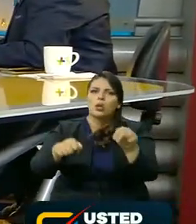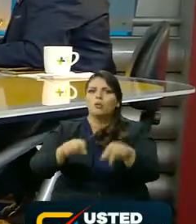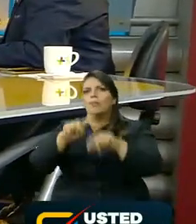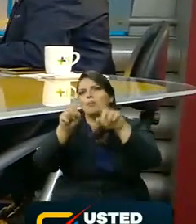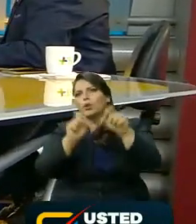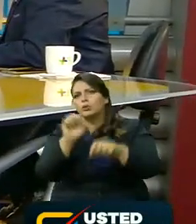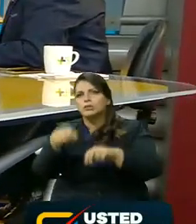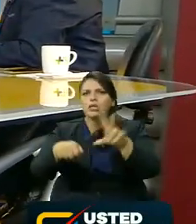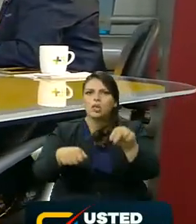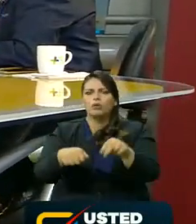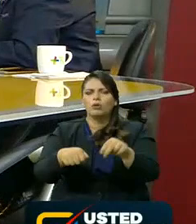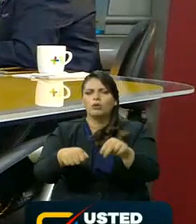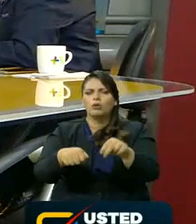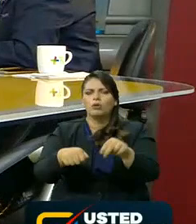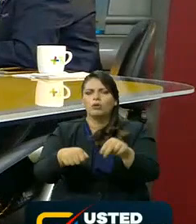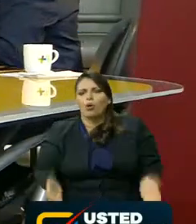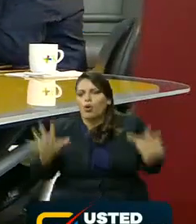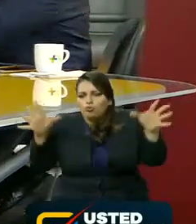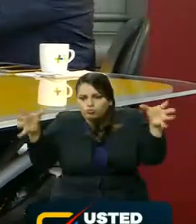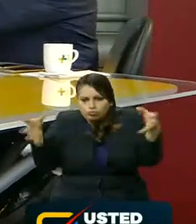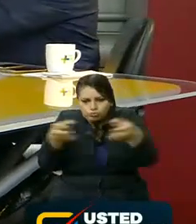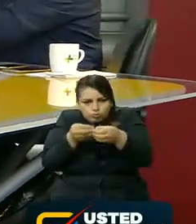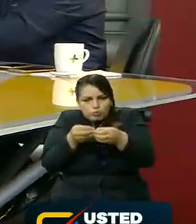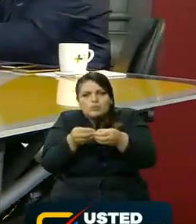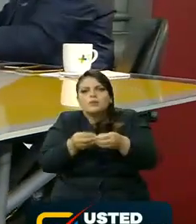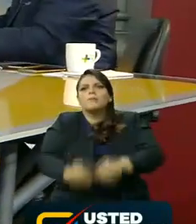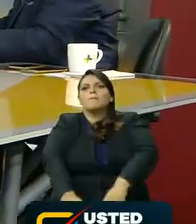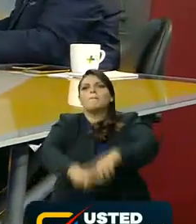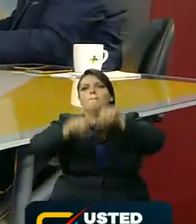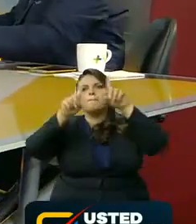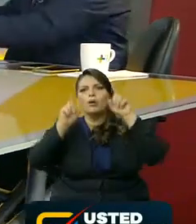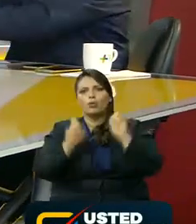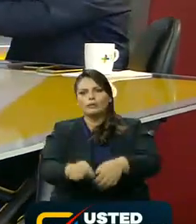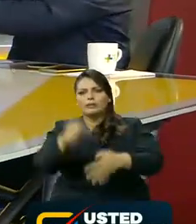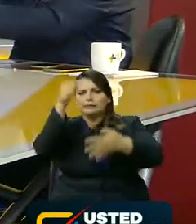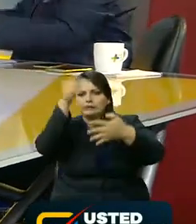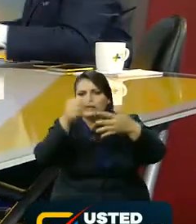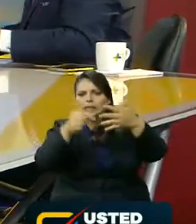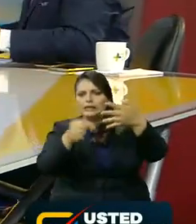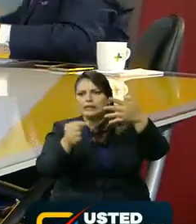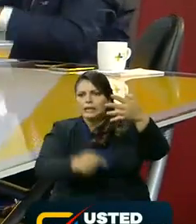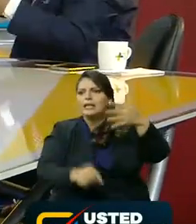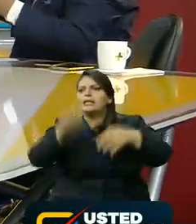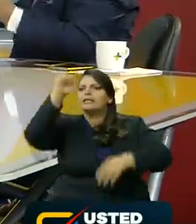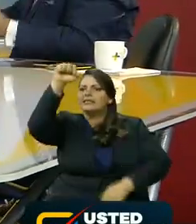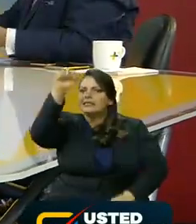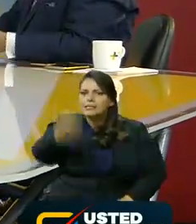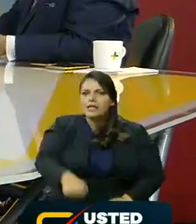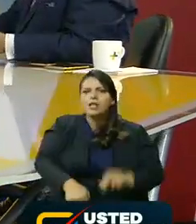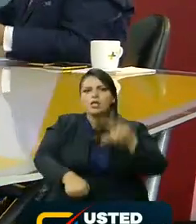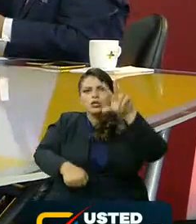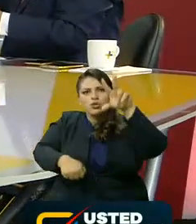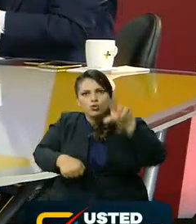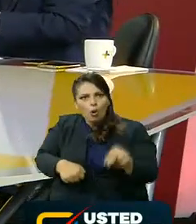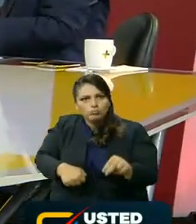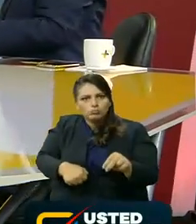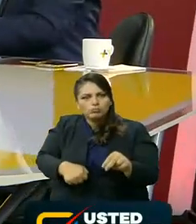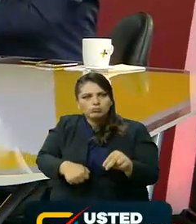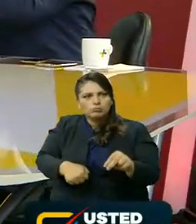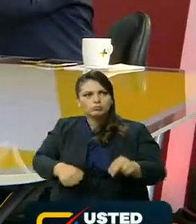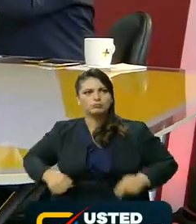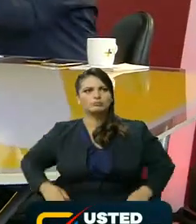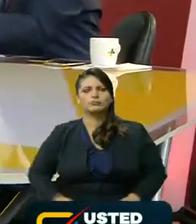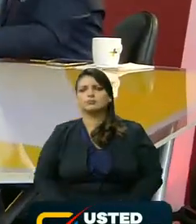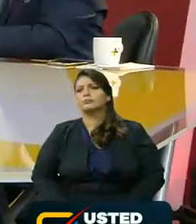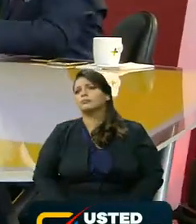de 4, 5, 6, 7 puntos vitales que le den otra estructura jurídica. Porque si por la gripe hacemos una, por la tos otra, por